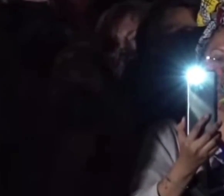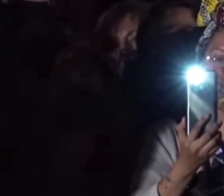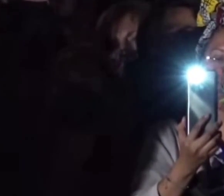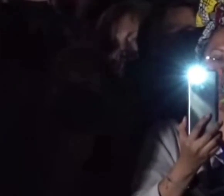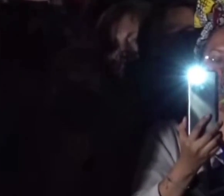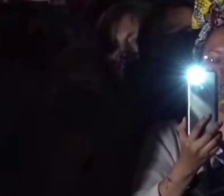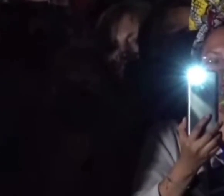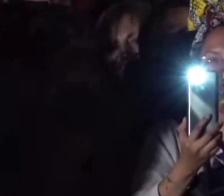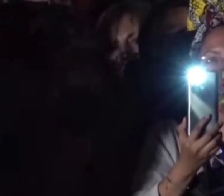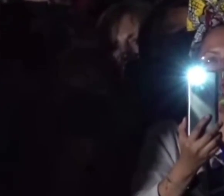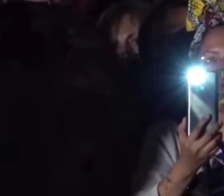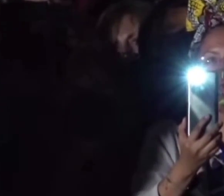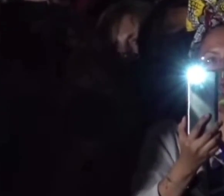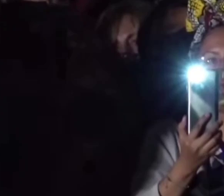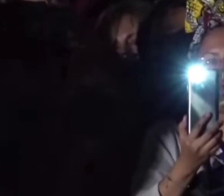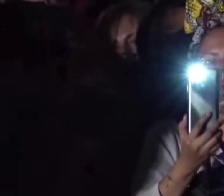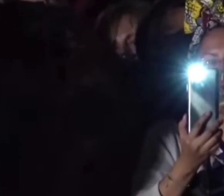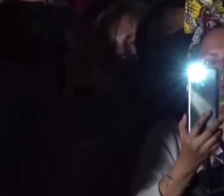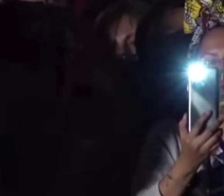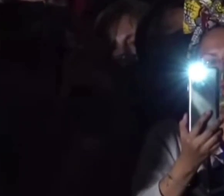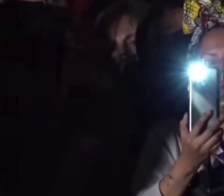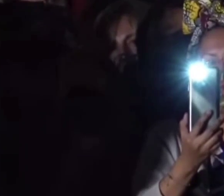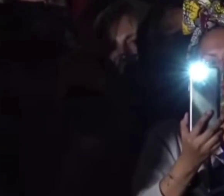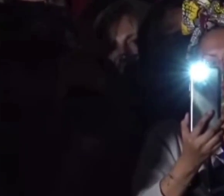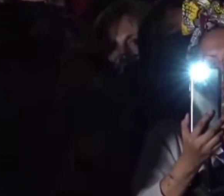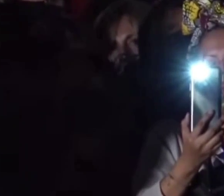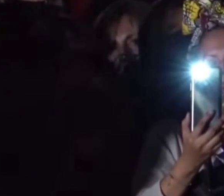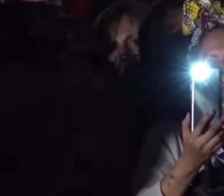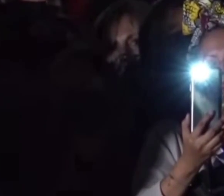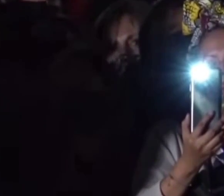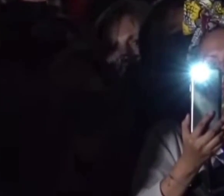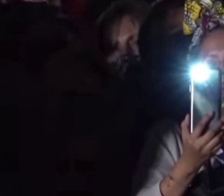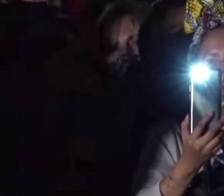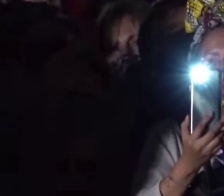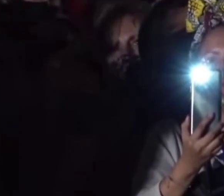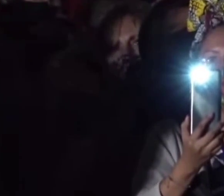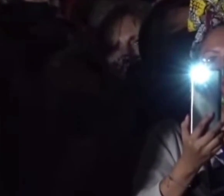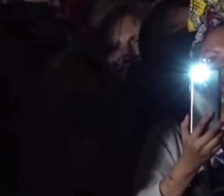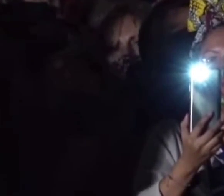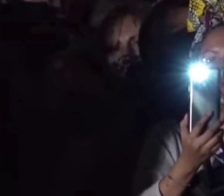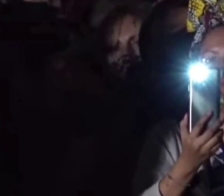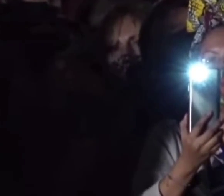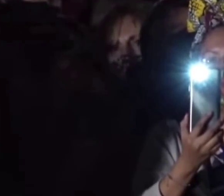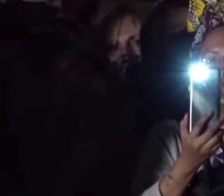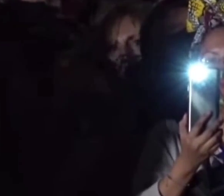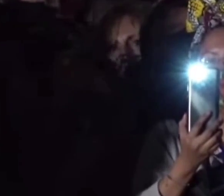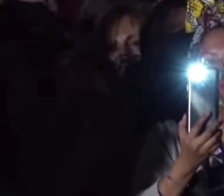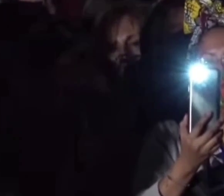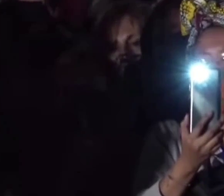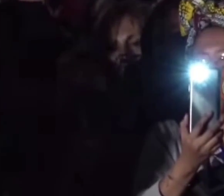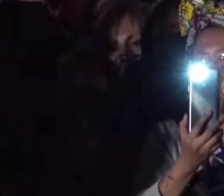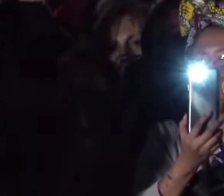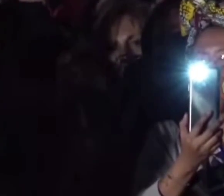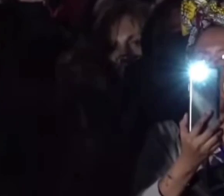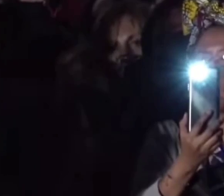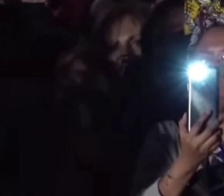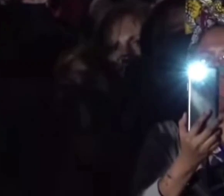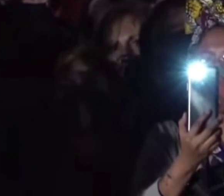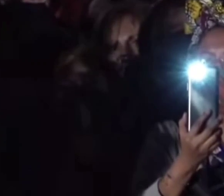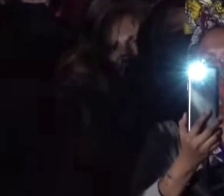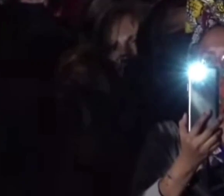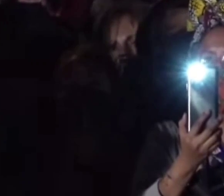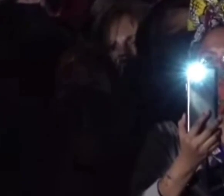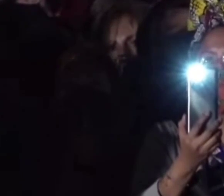nos damos la mano. Cuando hay inundaciones, siempre nos ayudamos. Y ahora en la pandemia no fue una